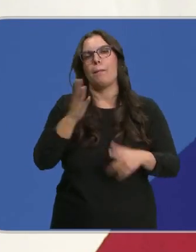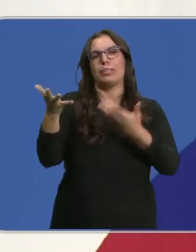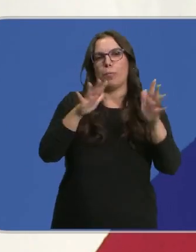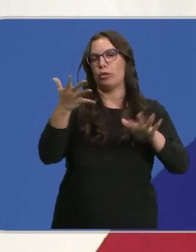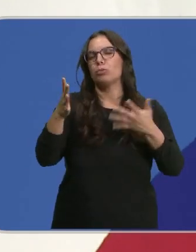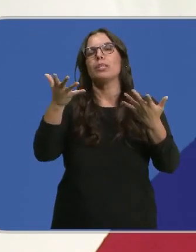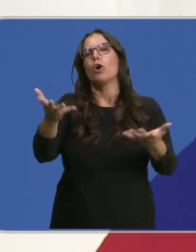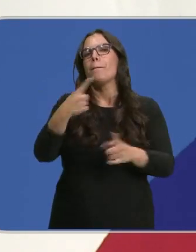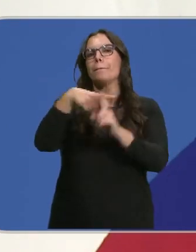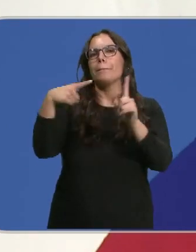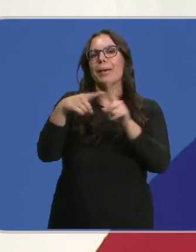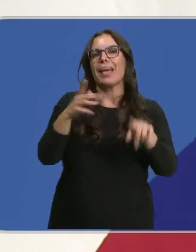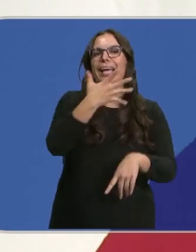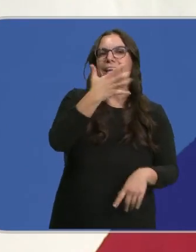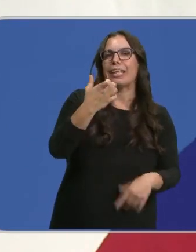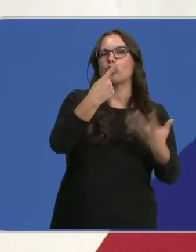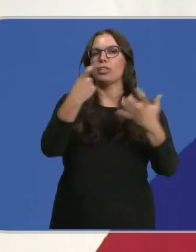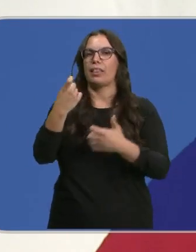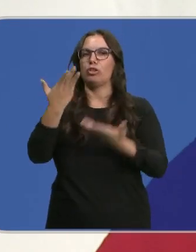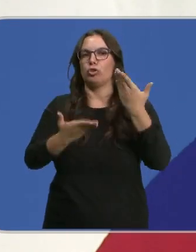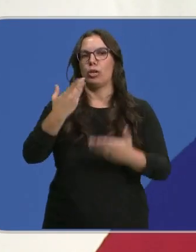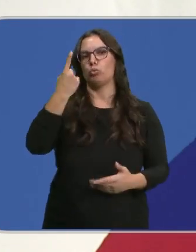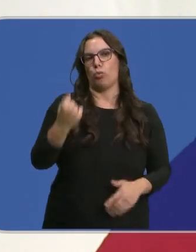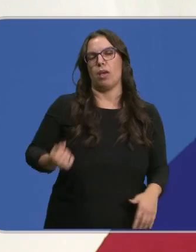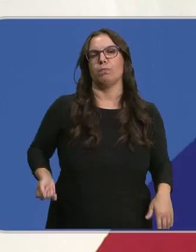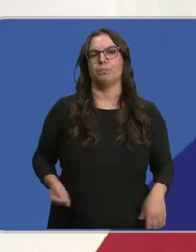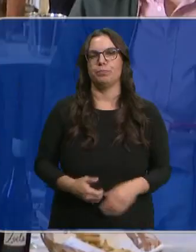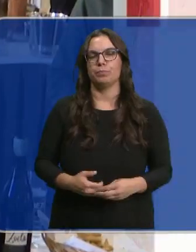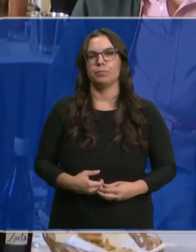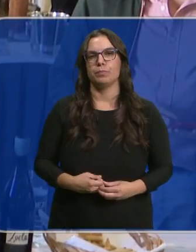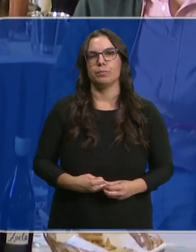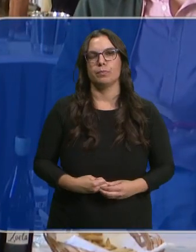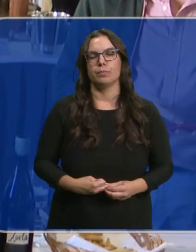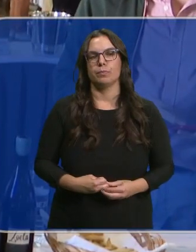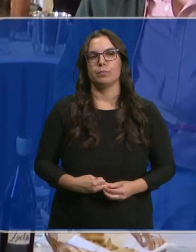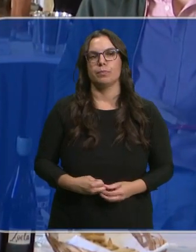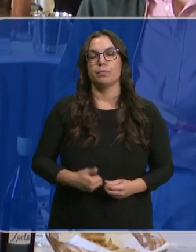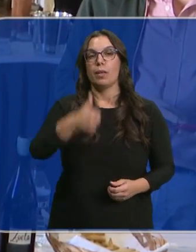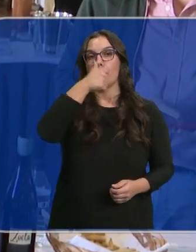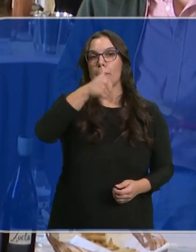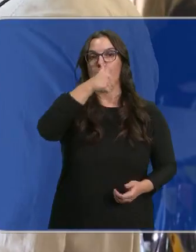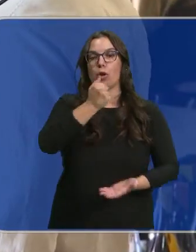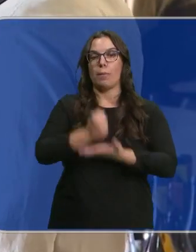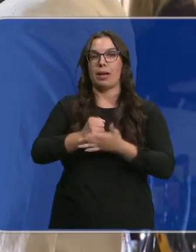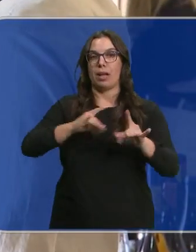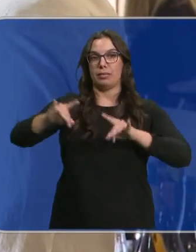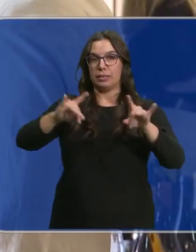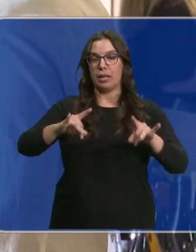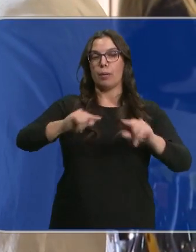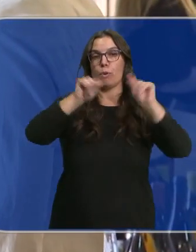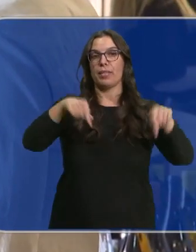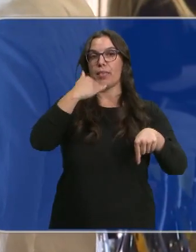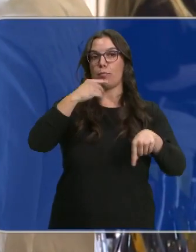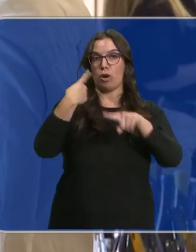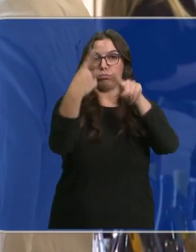o son menos, pero la media está entre los 500 y 600 kilos diarios. Los vinos de las distintas denominaciones de la provincia